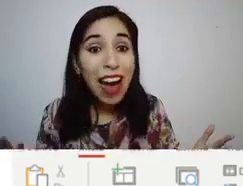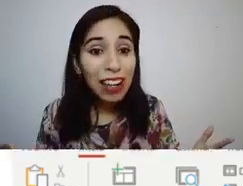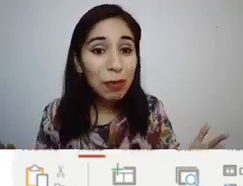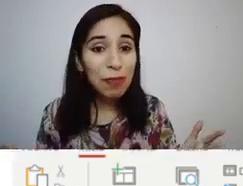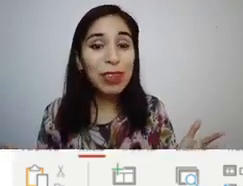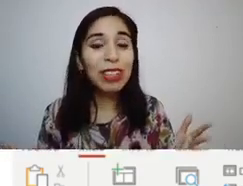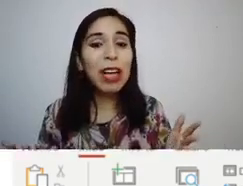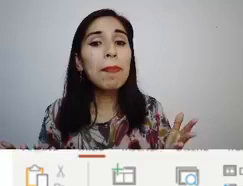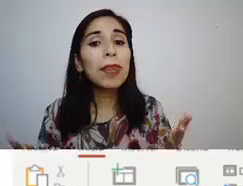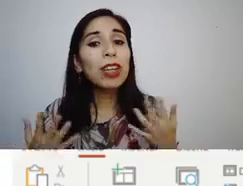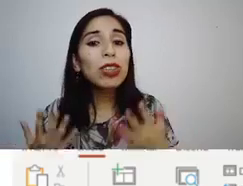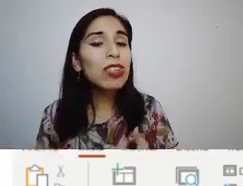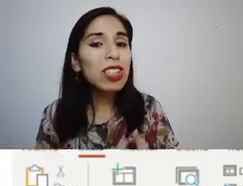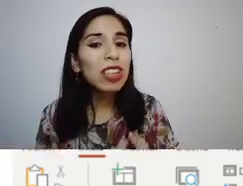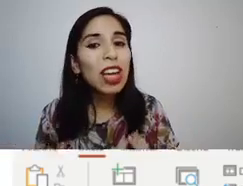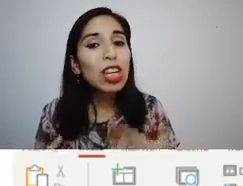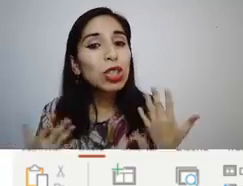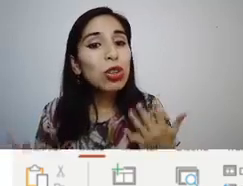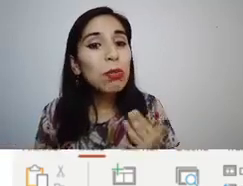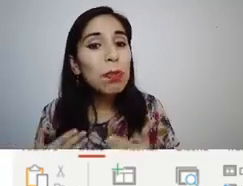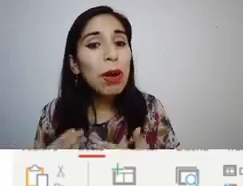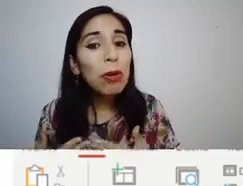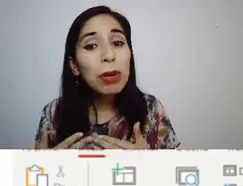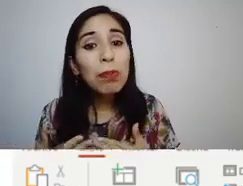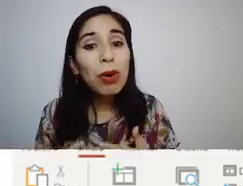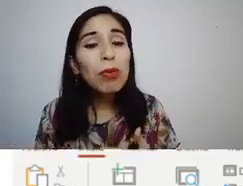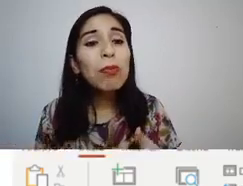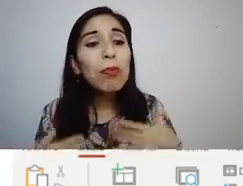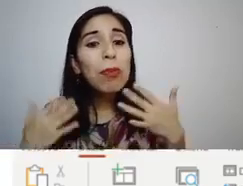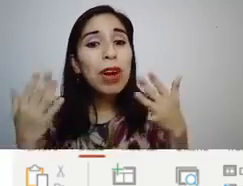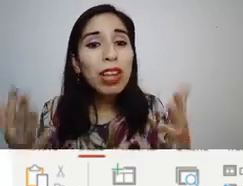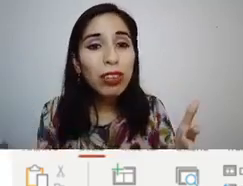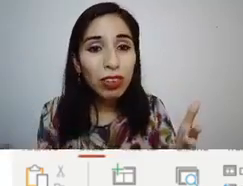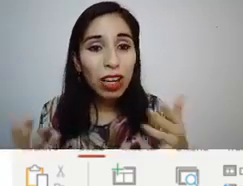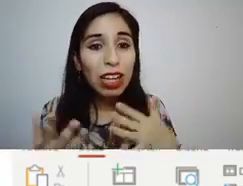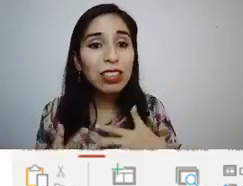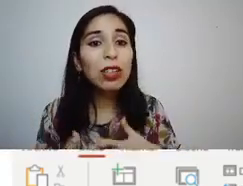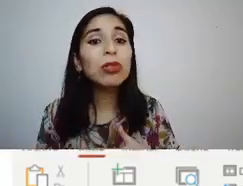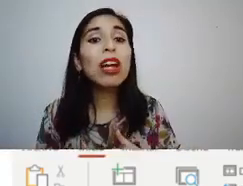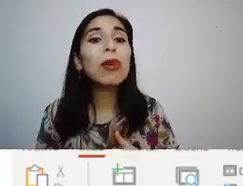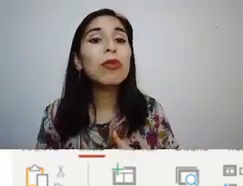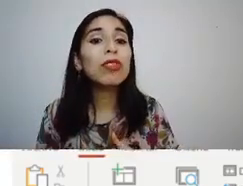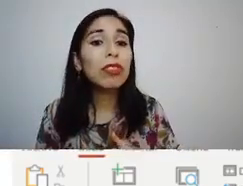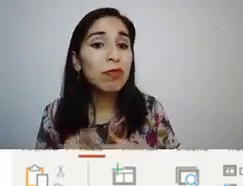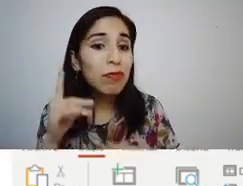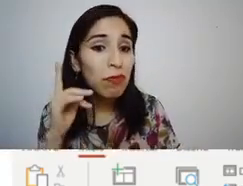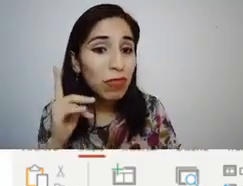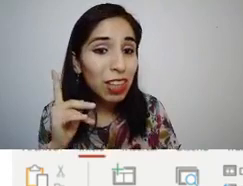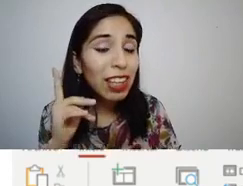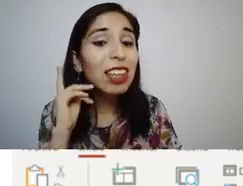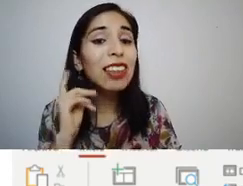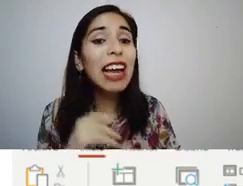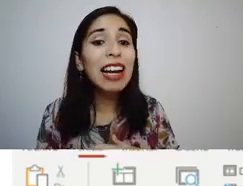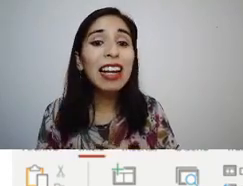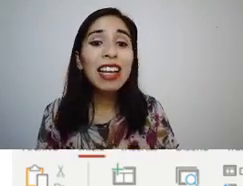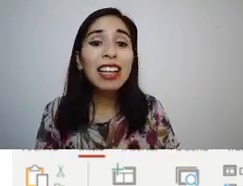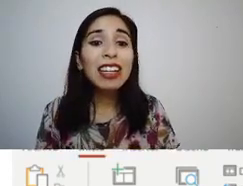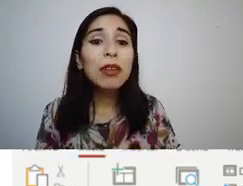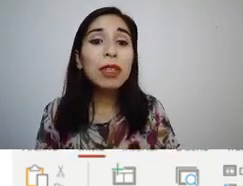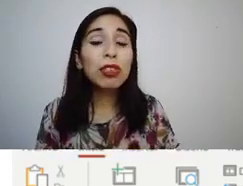lugar verdad entonces yo de mi powerpoint puedo hacer un álbum digital